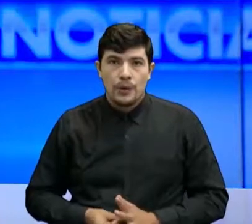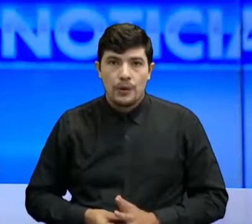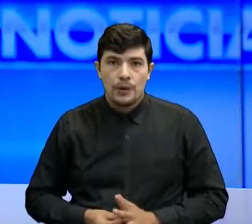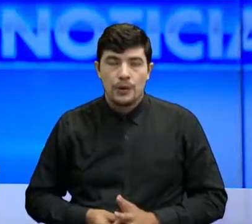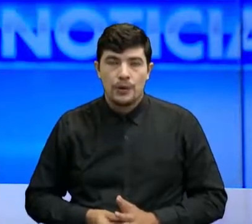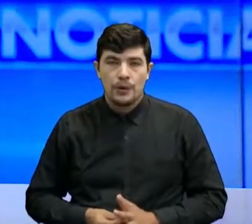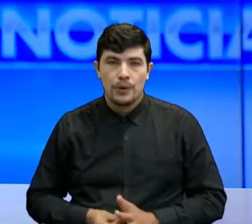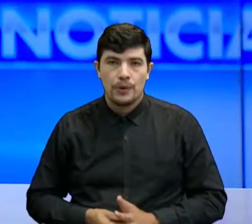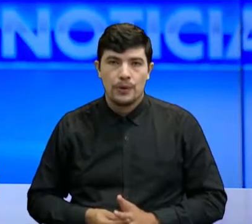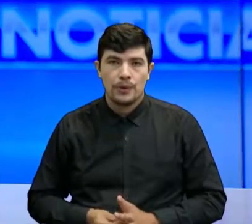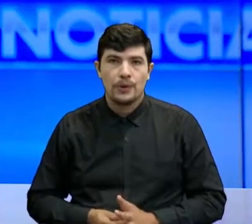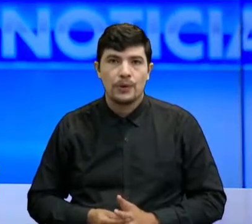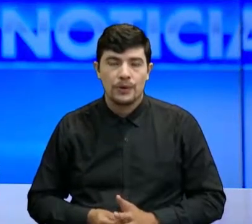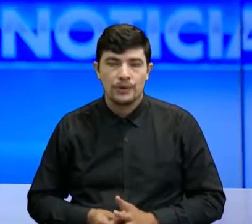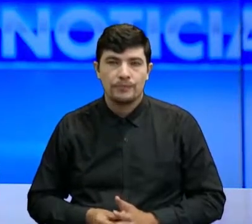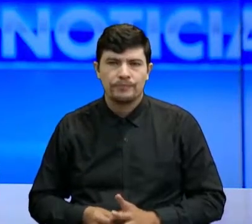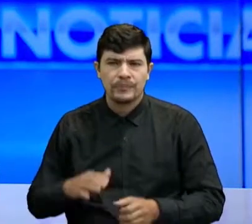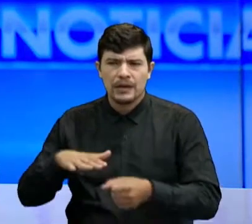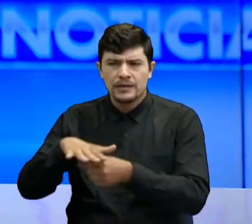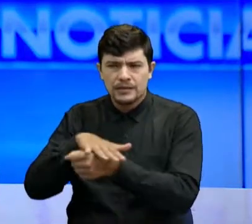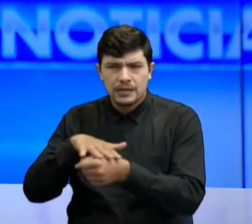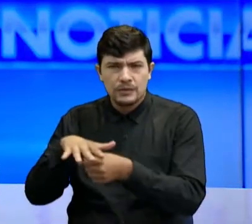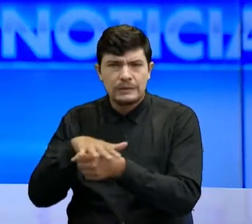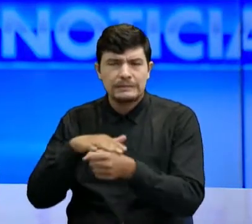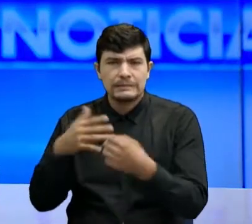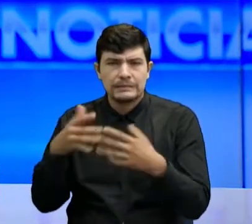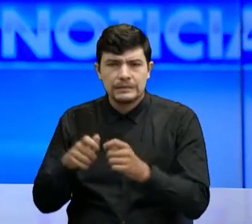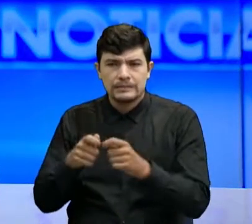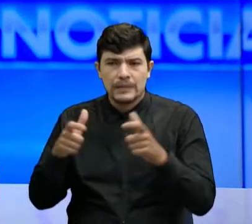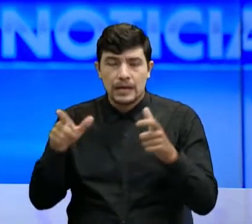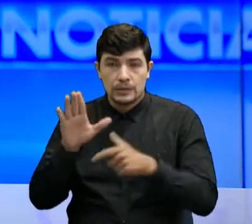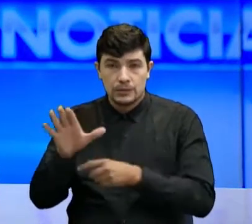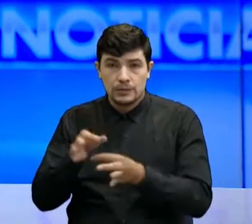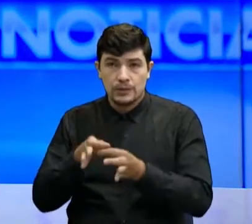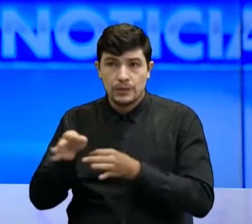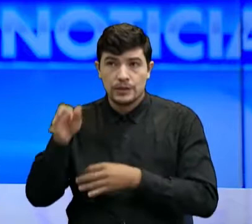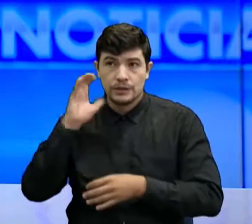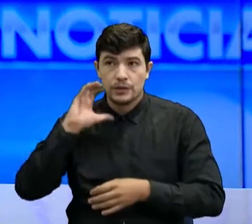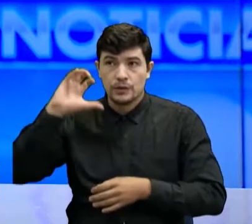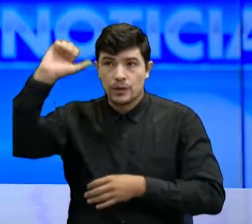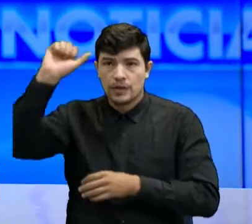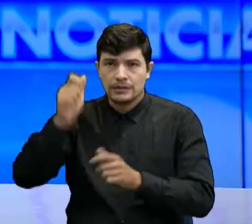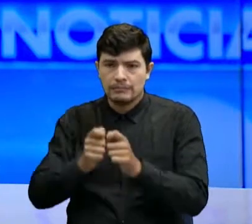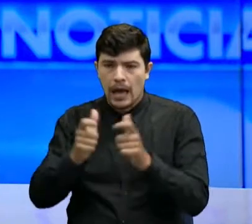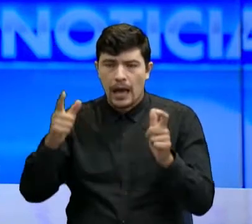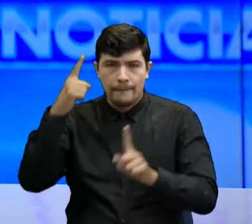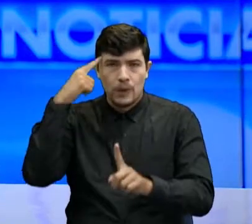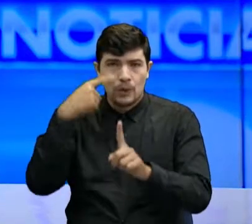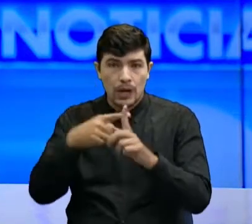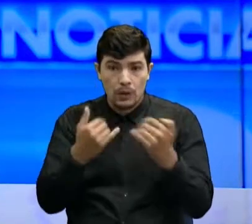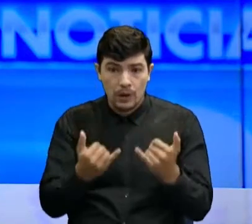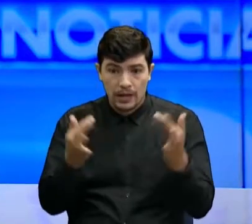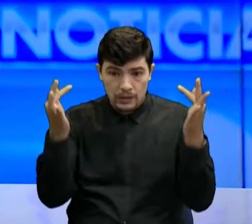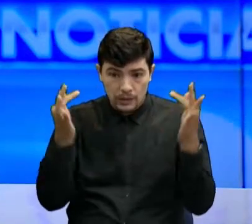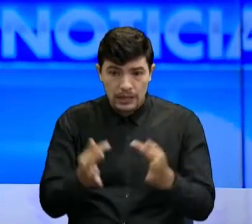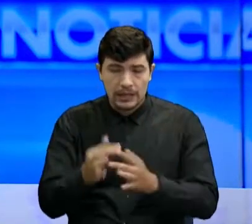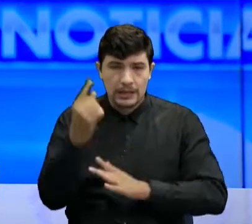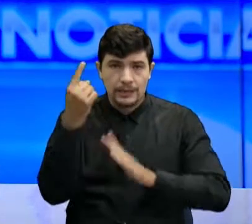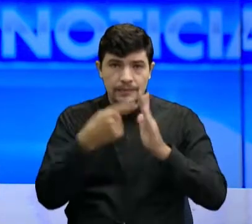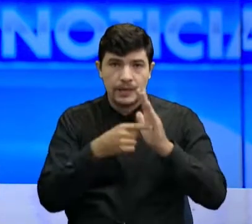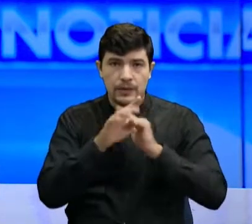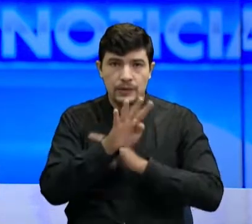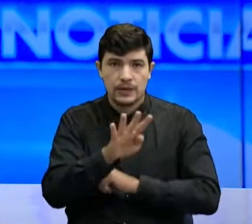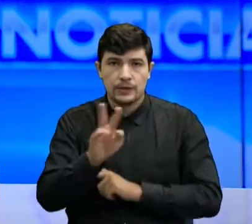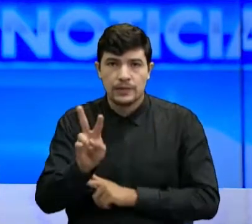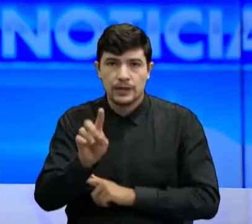Y continúa un aumento de los casos positivos para COVID-19 en Ocaña. A la fecha, las cifras por contagios ascienden a 1.421 casos. Por